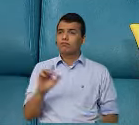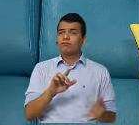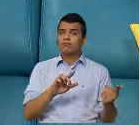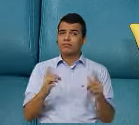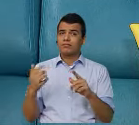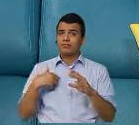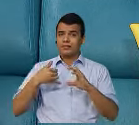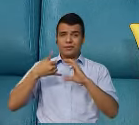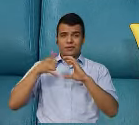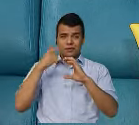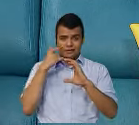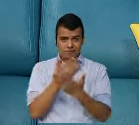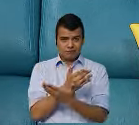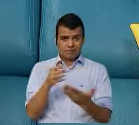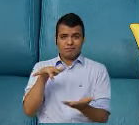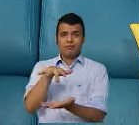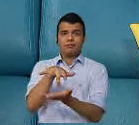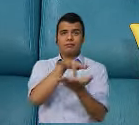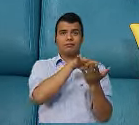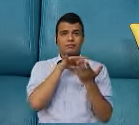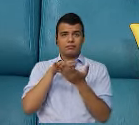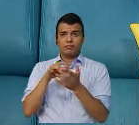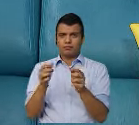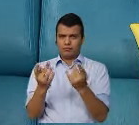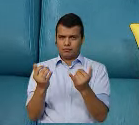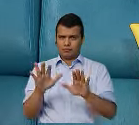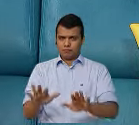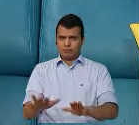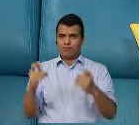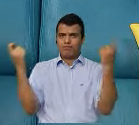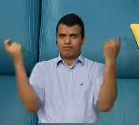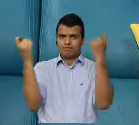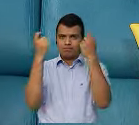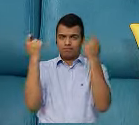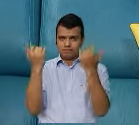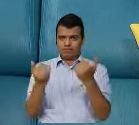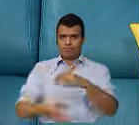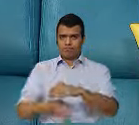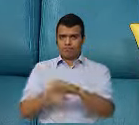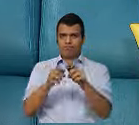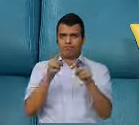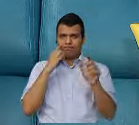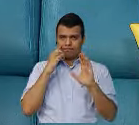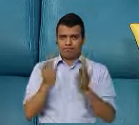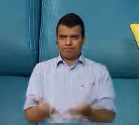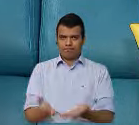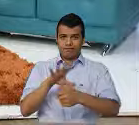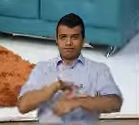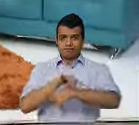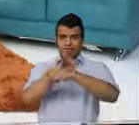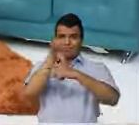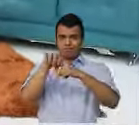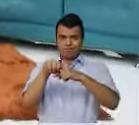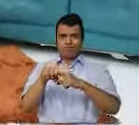WhatsApp abiertas para que ustedes participen. Nosotros vamos a hacer una pequeña pausa y ya regresamos con esta cita médica hoy en